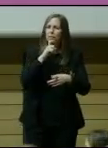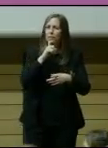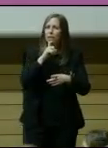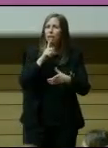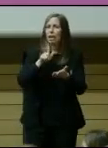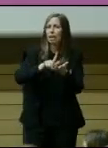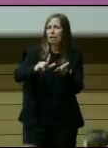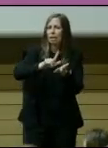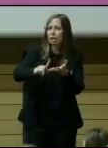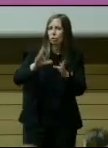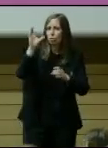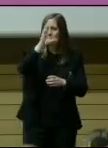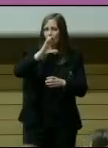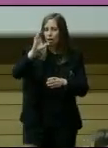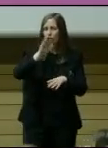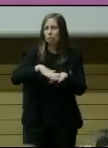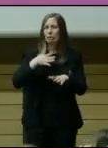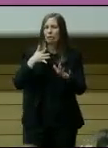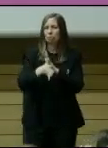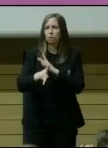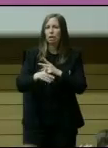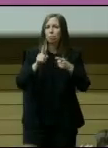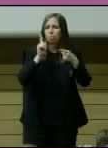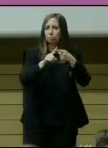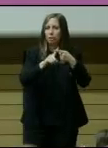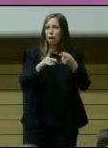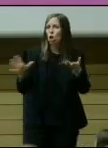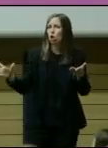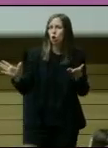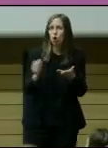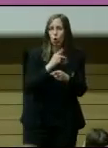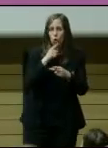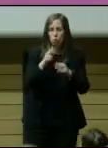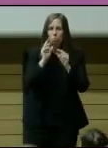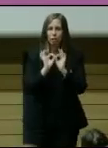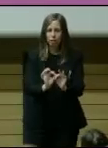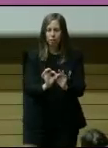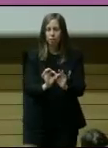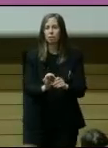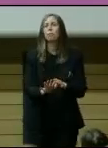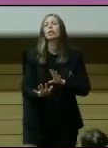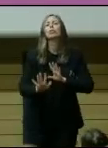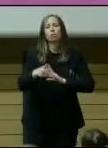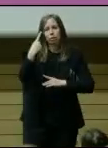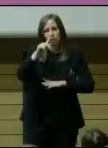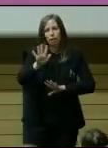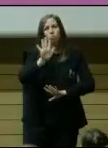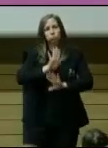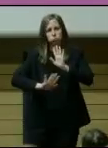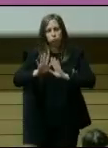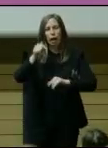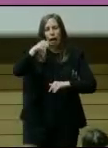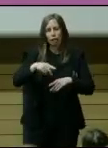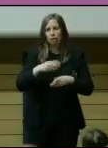científica. Y para entendernos y que entre amigos, opioides le llamaremos a todo. Pero, obviamente que esto genera controversia, pero aquí lo quiero